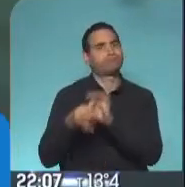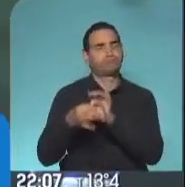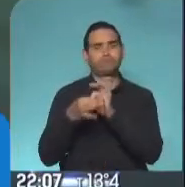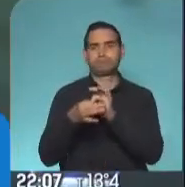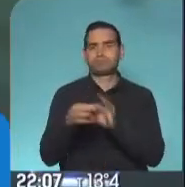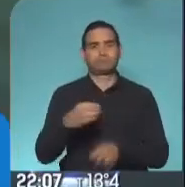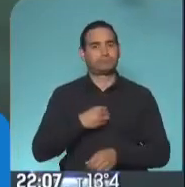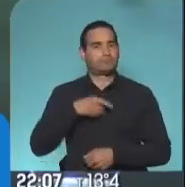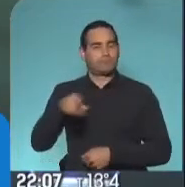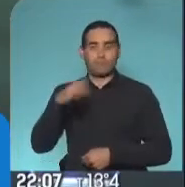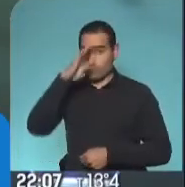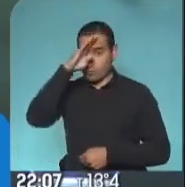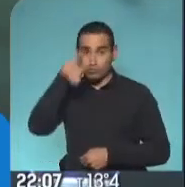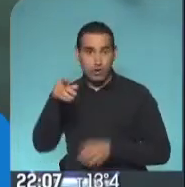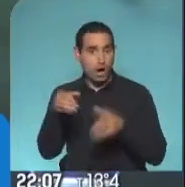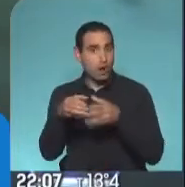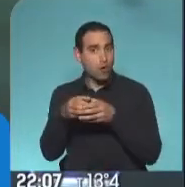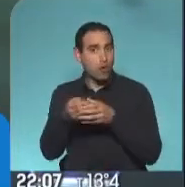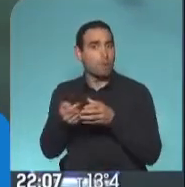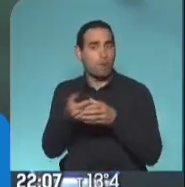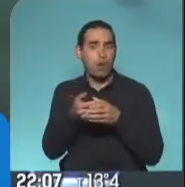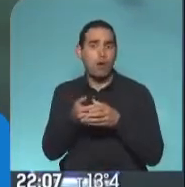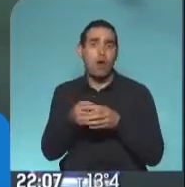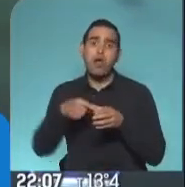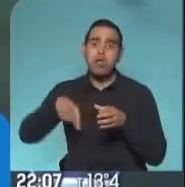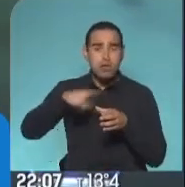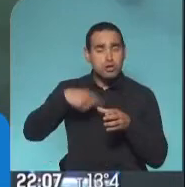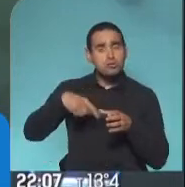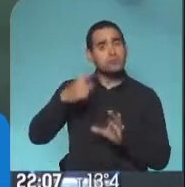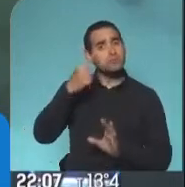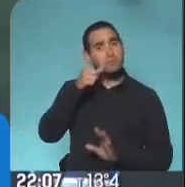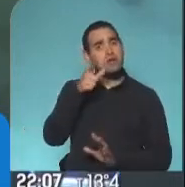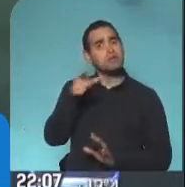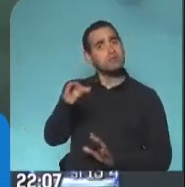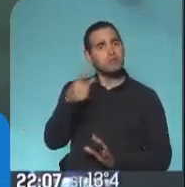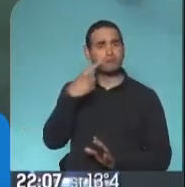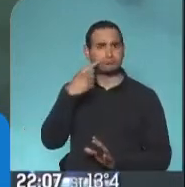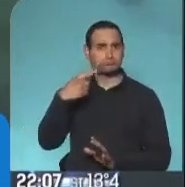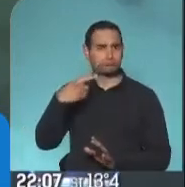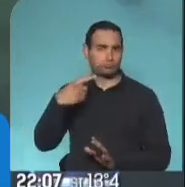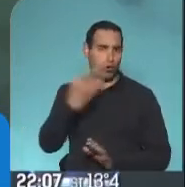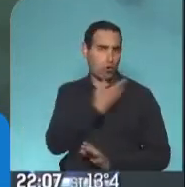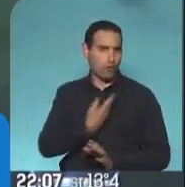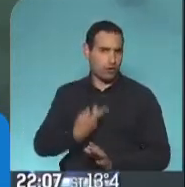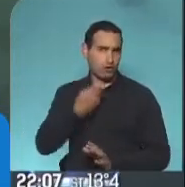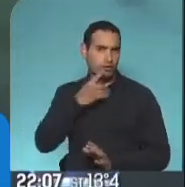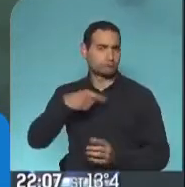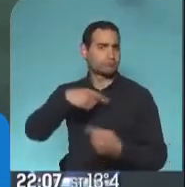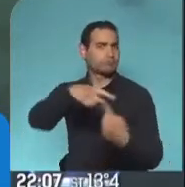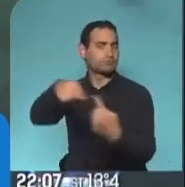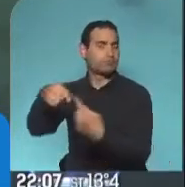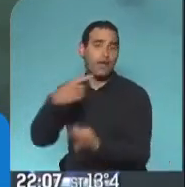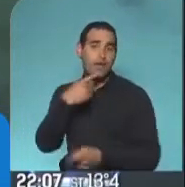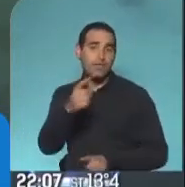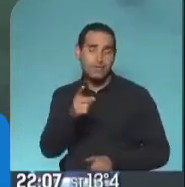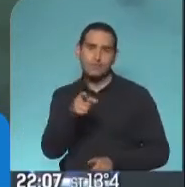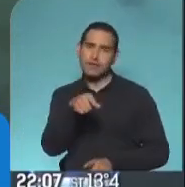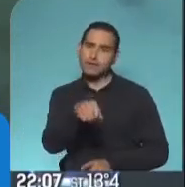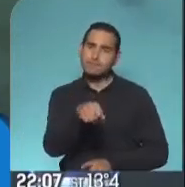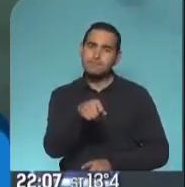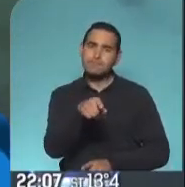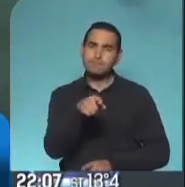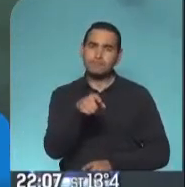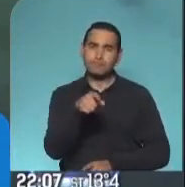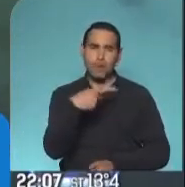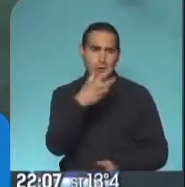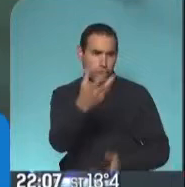vez sea receptivo a esta idea que hizo circular muy fuerte el gobierno brasileño de que atrás de la difusión de